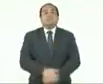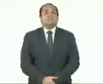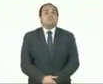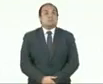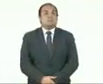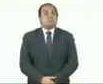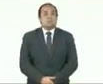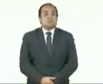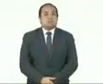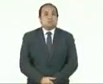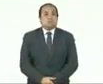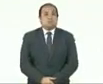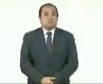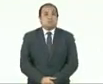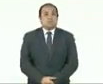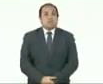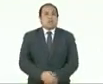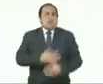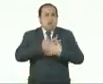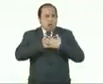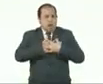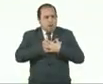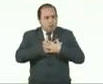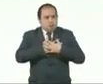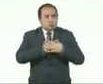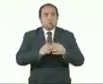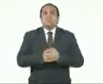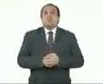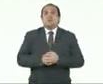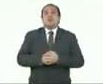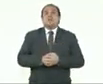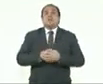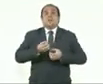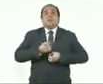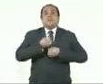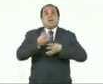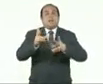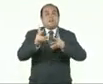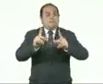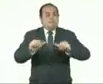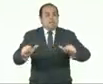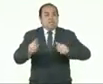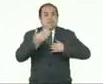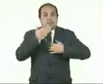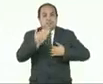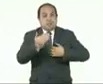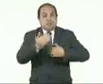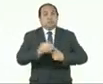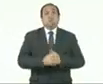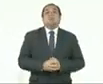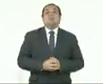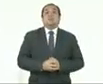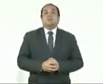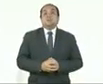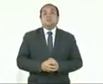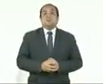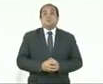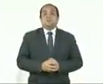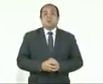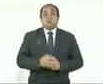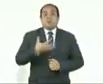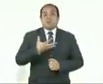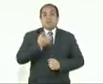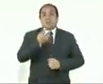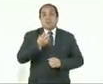la fuerza del amor en el paz y bien sea precisamente como